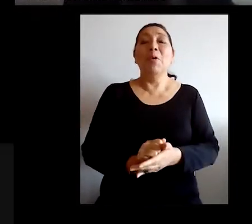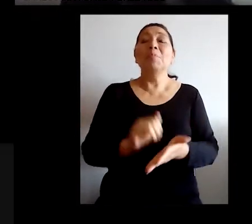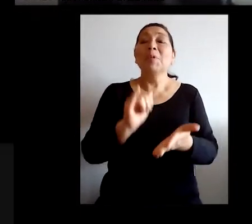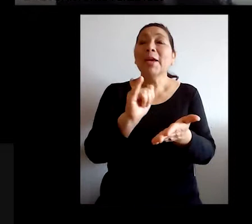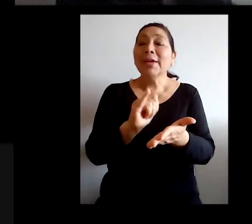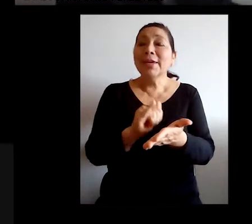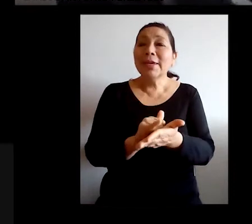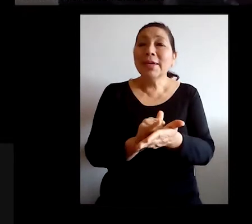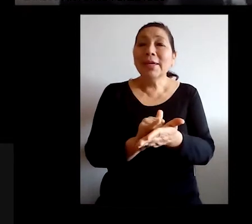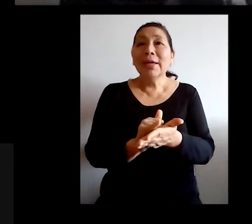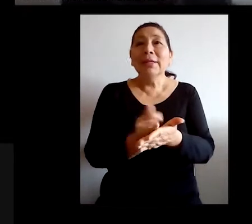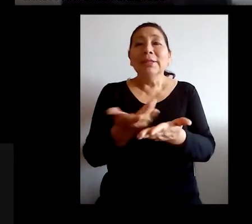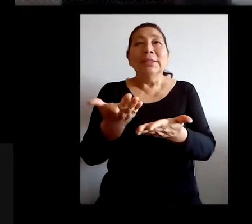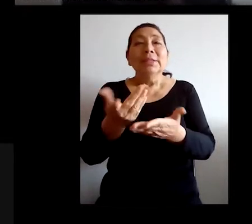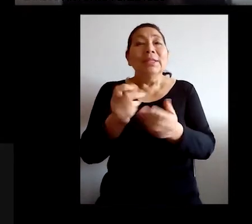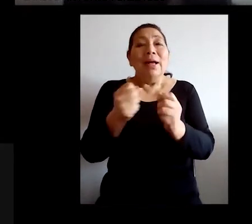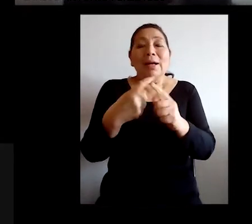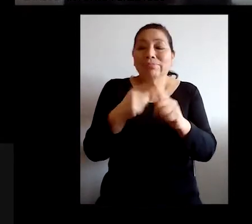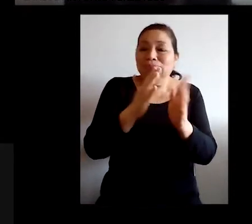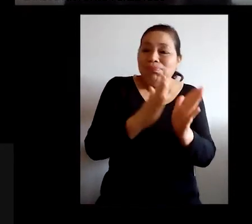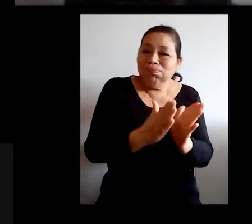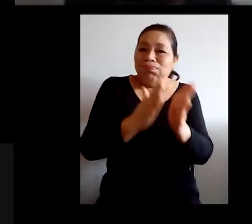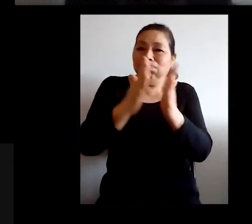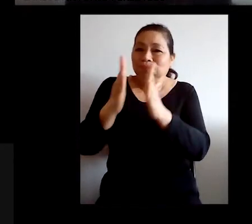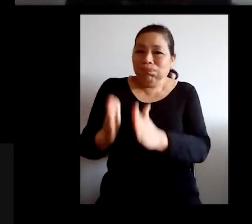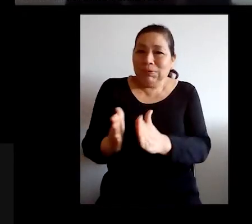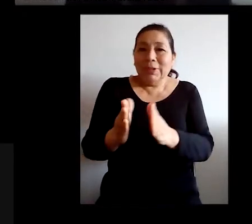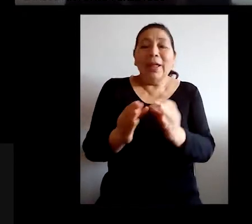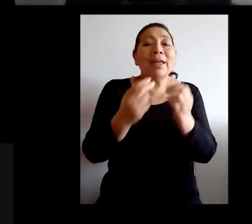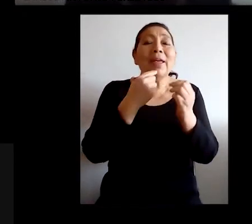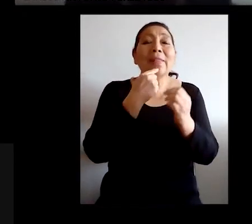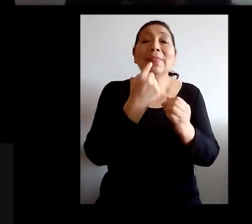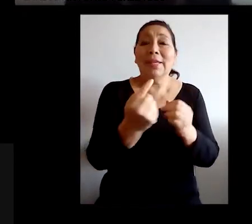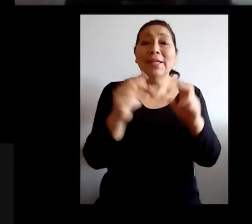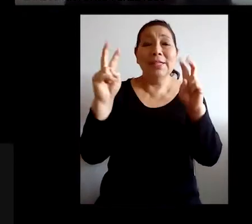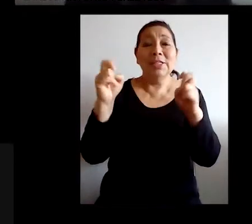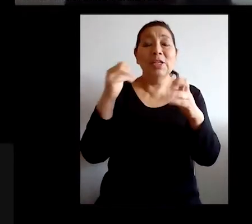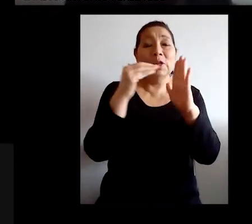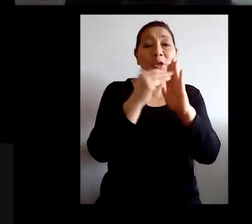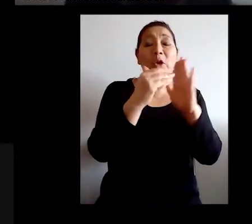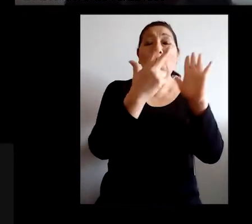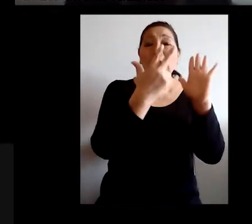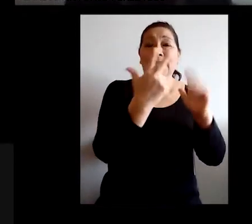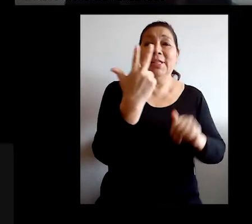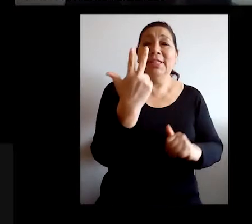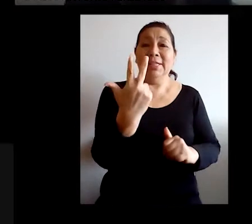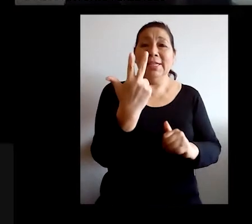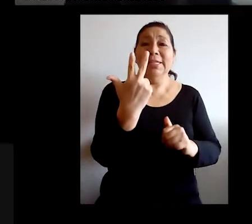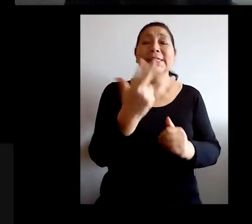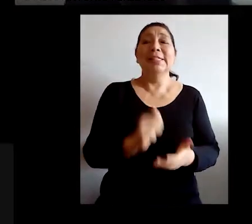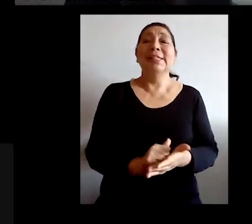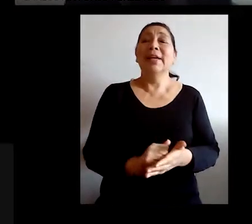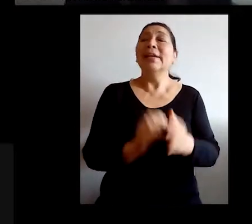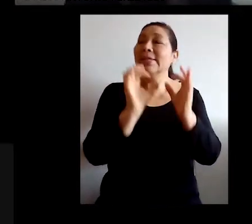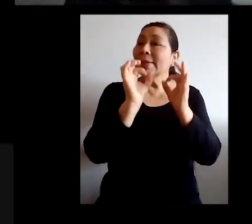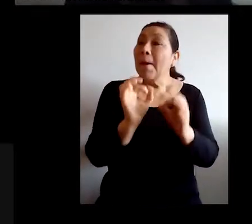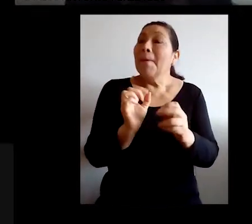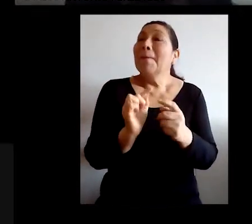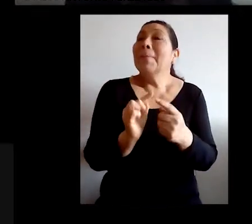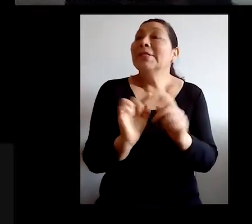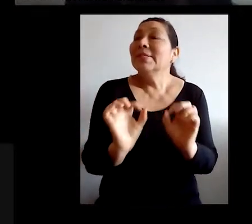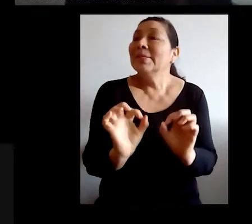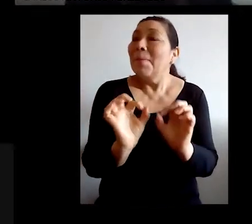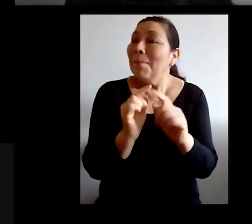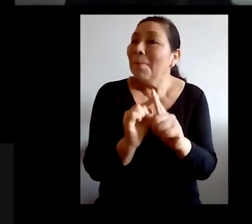que la excepcionalidad, y lo señala textualmente del artículo 83, dice, sin